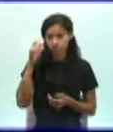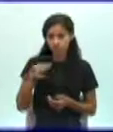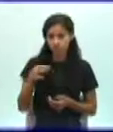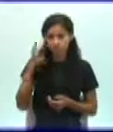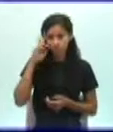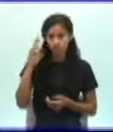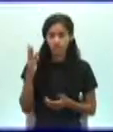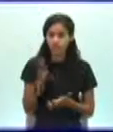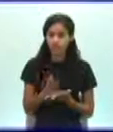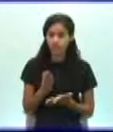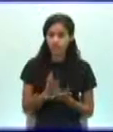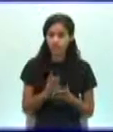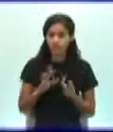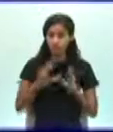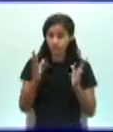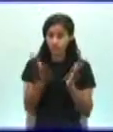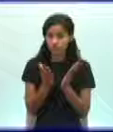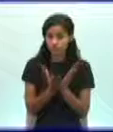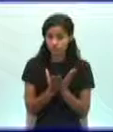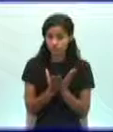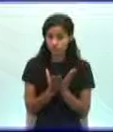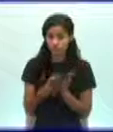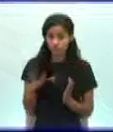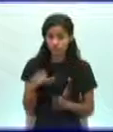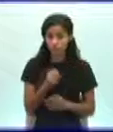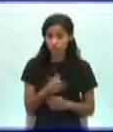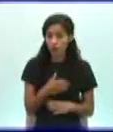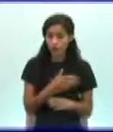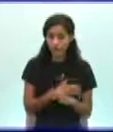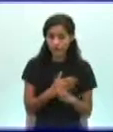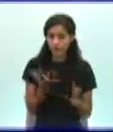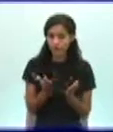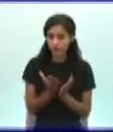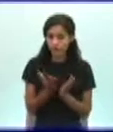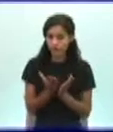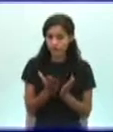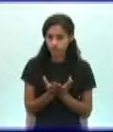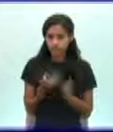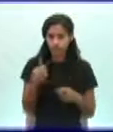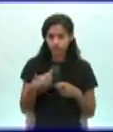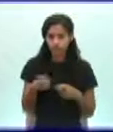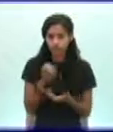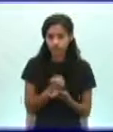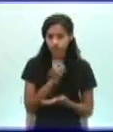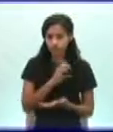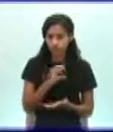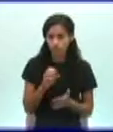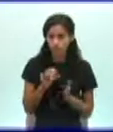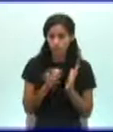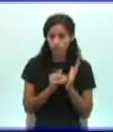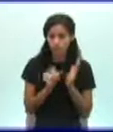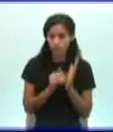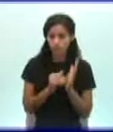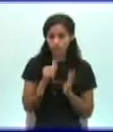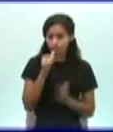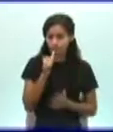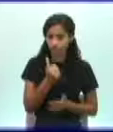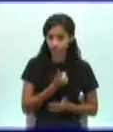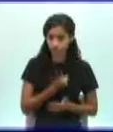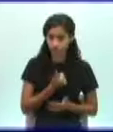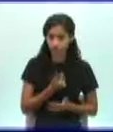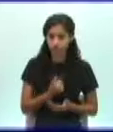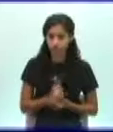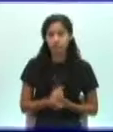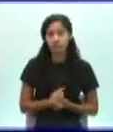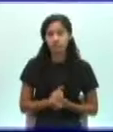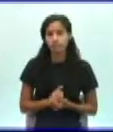en una clase de generalización, que estos contenidos ya ustedes los recibieron en sus escuelas hasta el mes de diciembre.